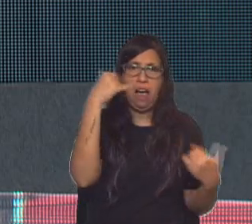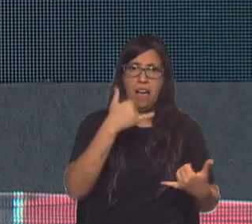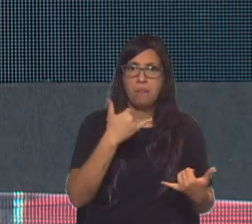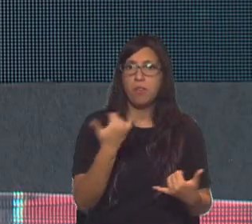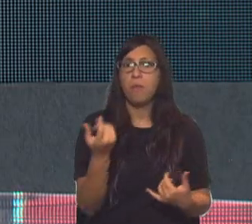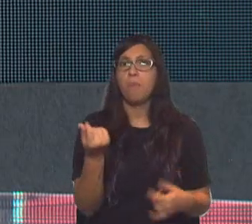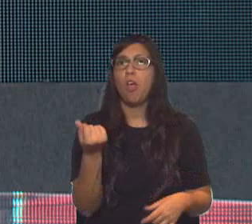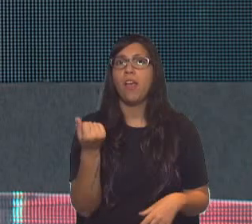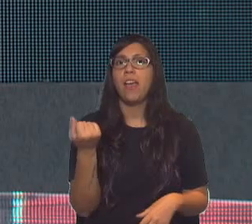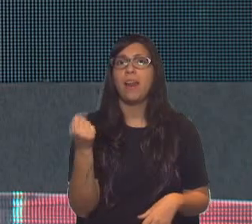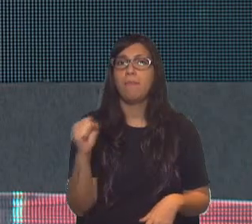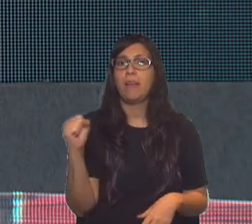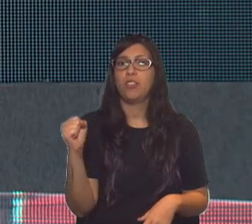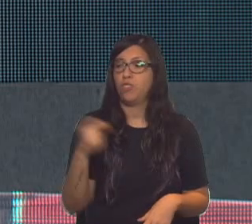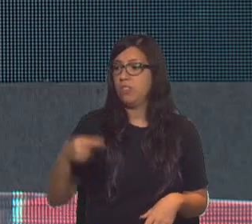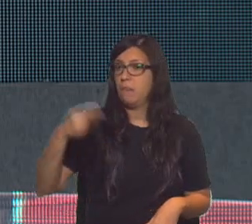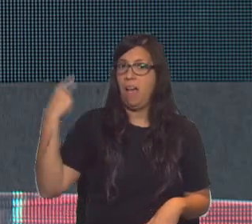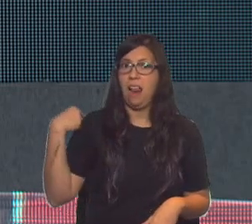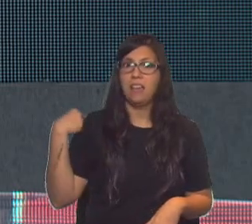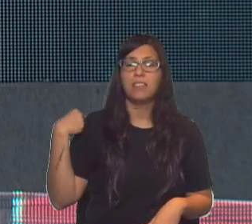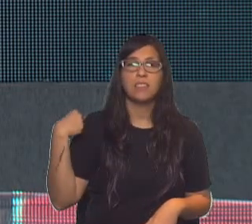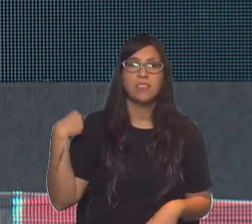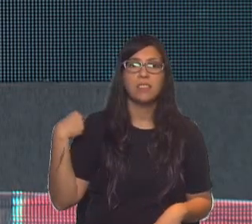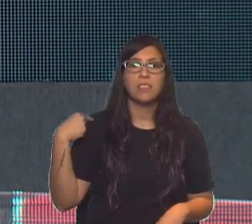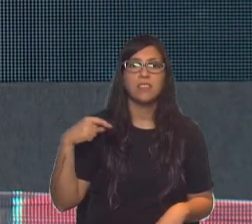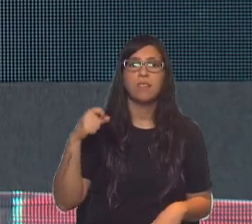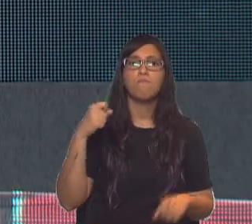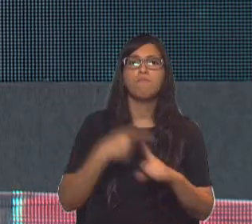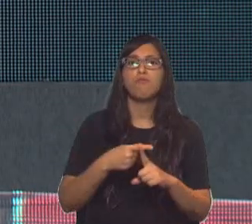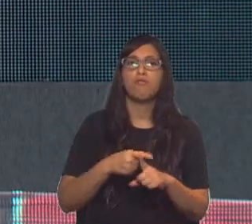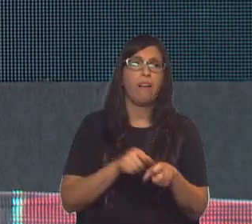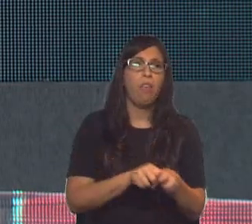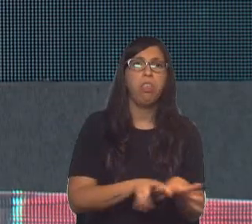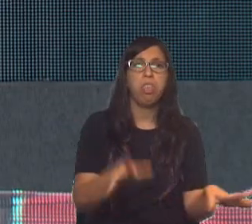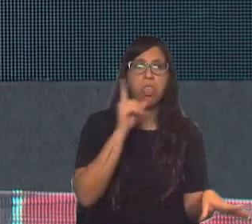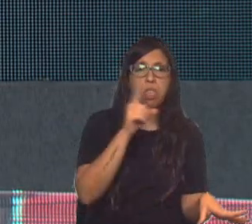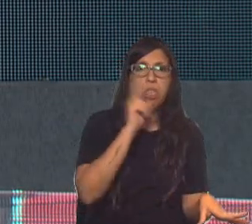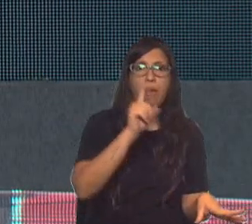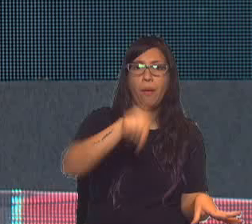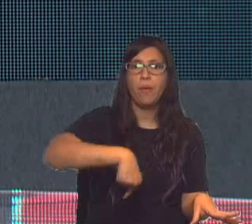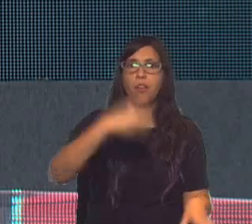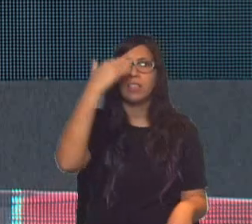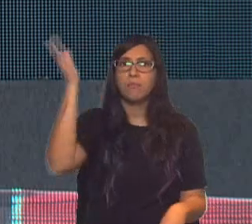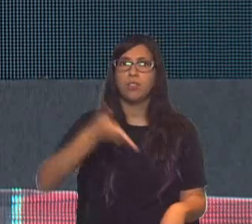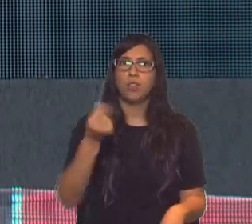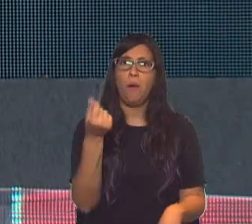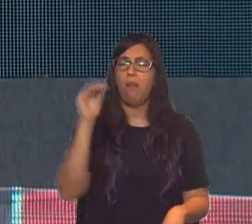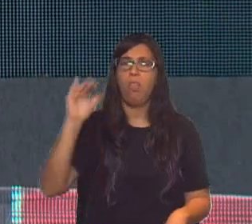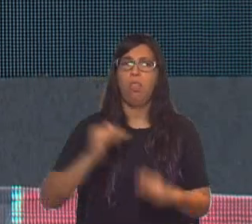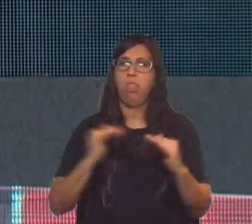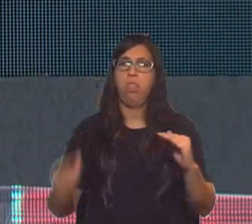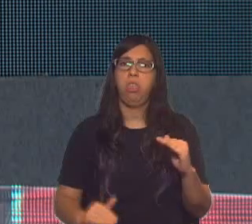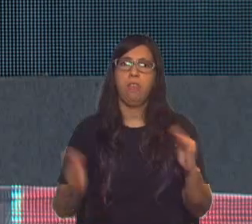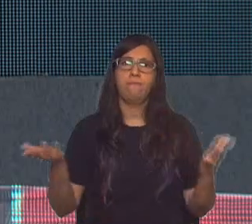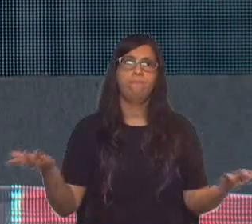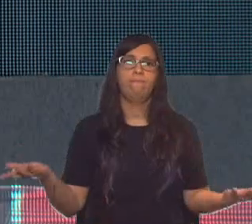adquisitivo del peso argentino en las últimas semanas precisamente por lo infundido deval 15% porque la gente dice